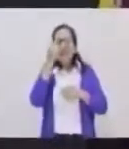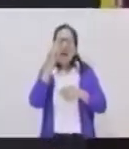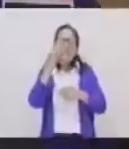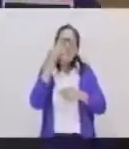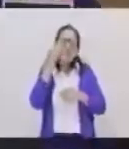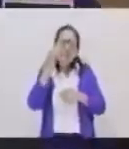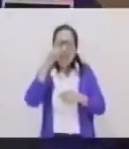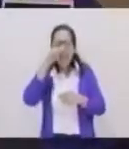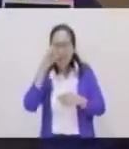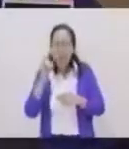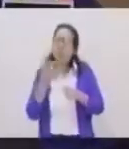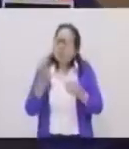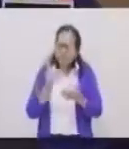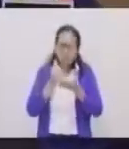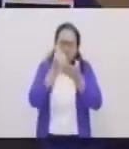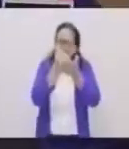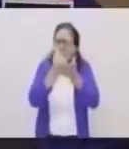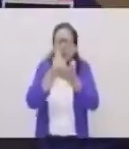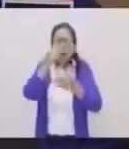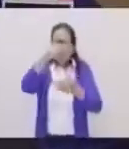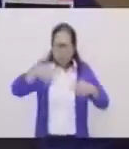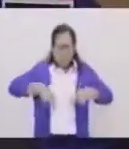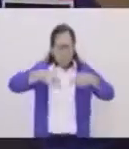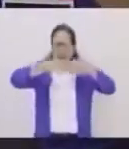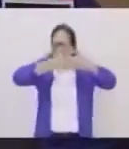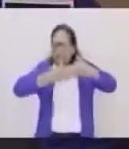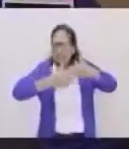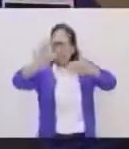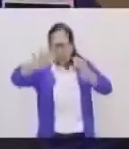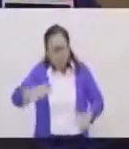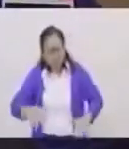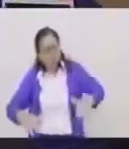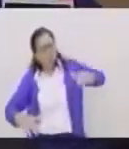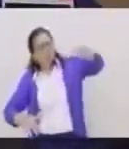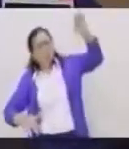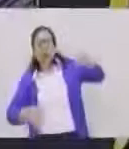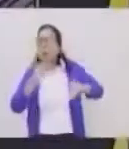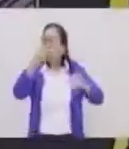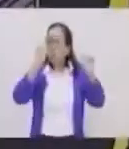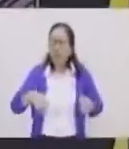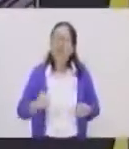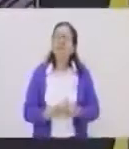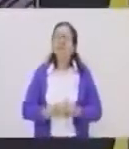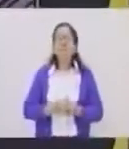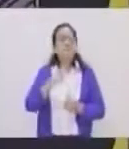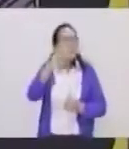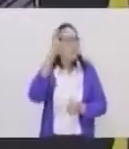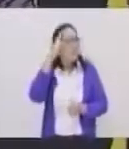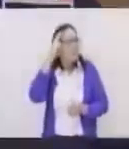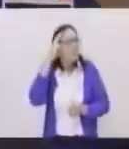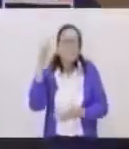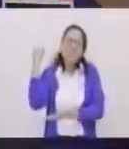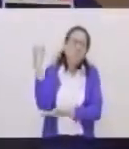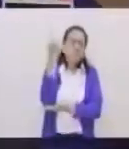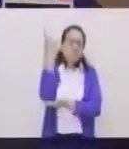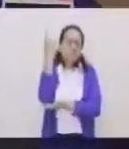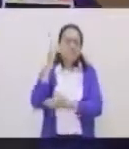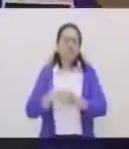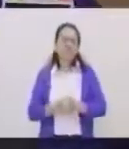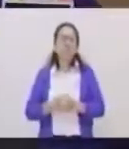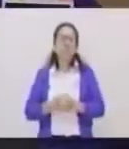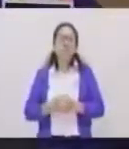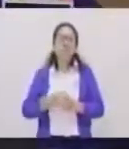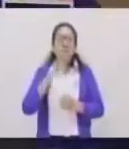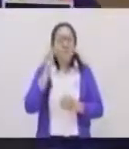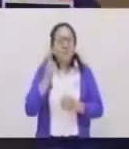Son técnicas que te van a servir durante toda tu vida para que tú mejores tu trazo caligráfico. Recuerda la importancia de